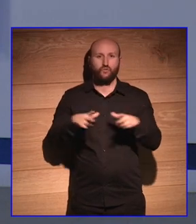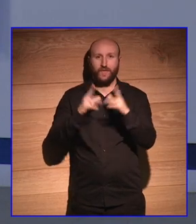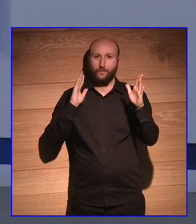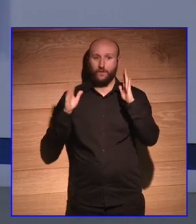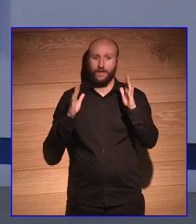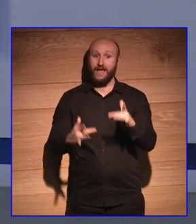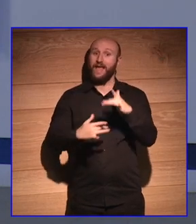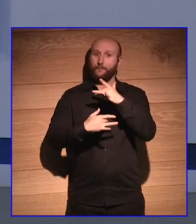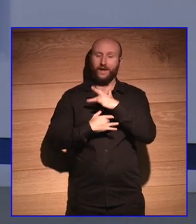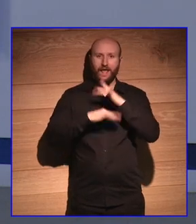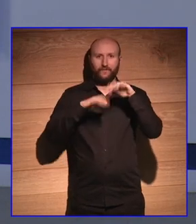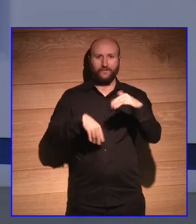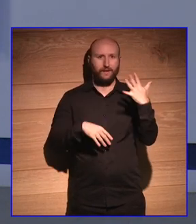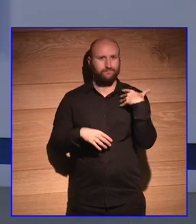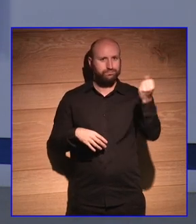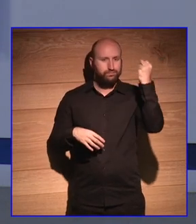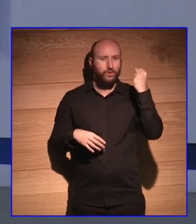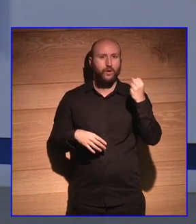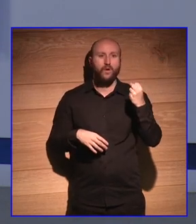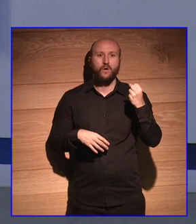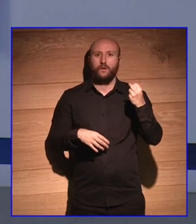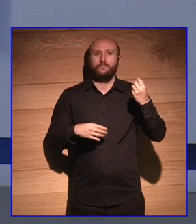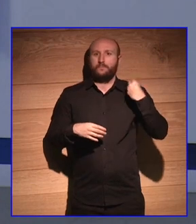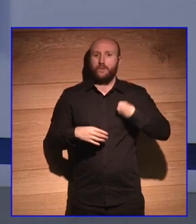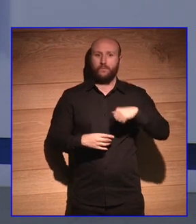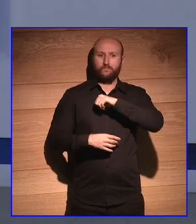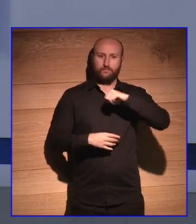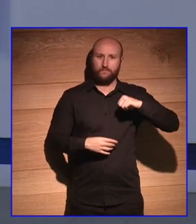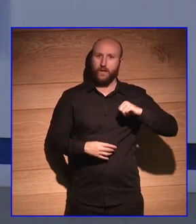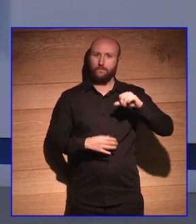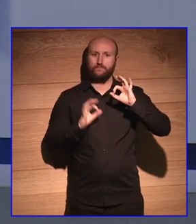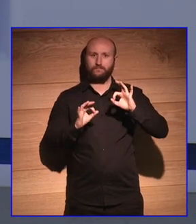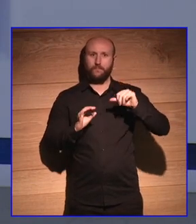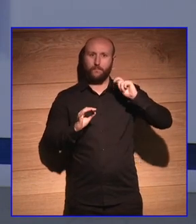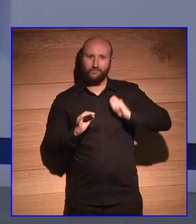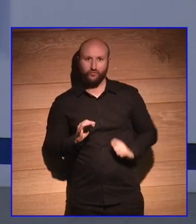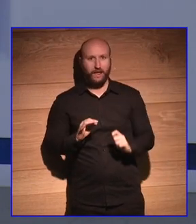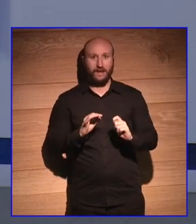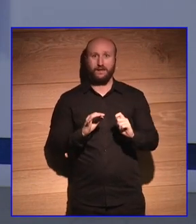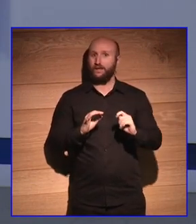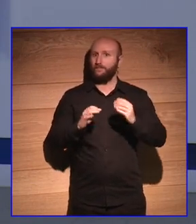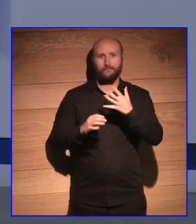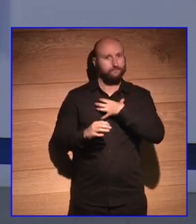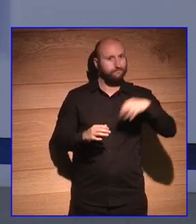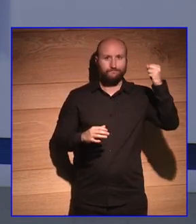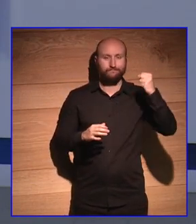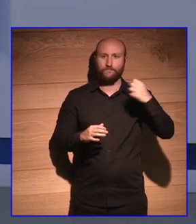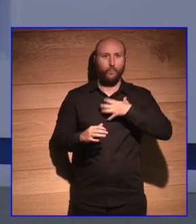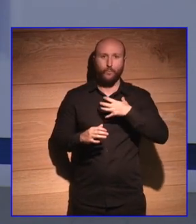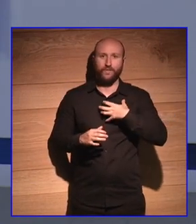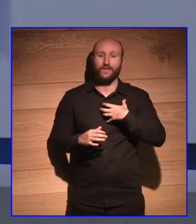maría de pablos se le arrebató la posibilidad de emanciparse personal de su familia y se le obligó a rendir